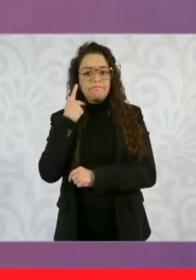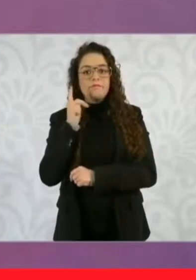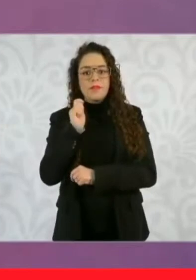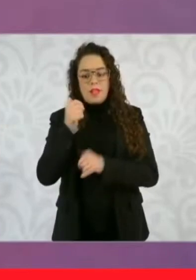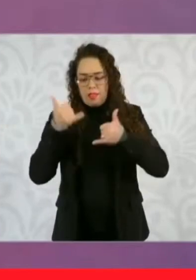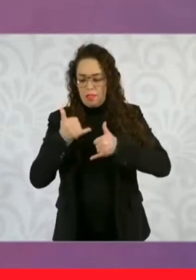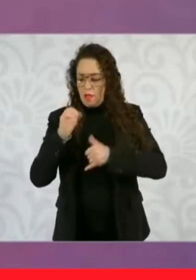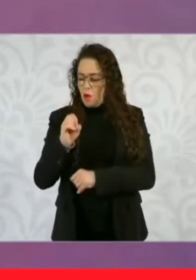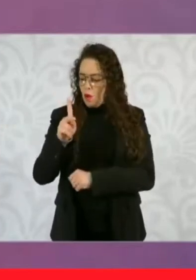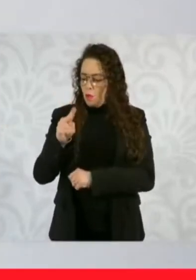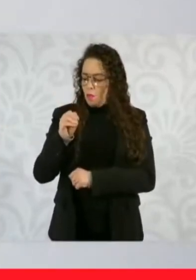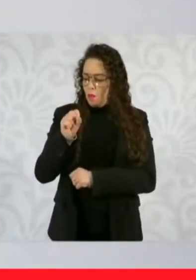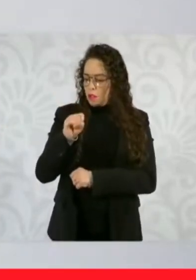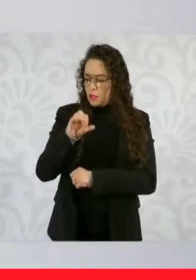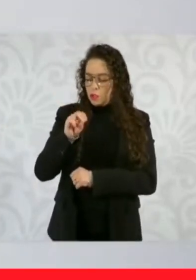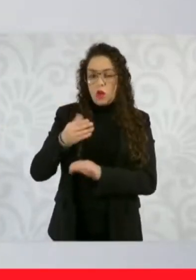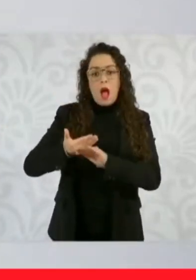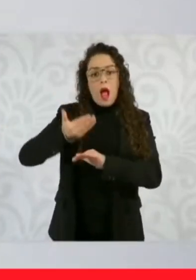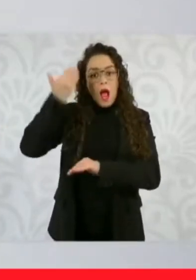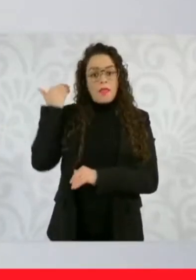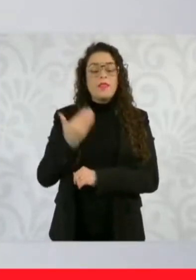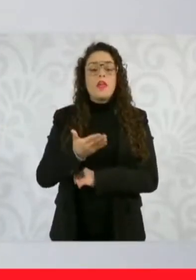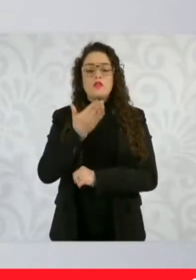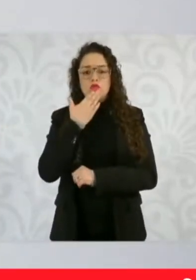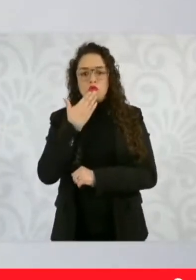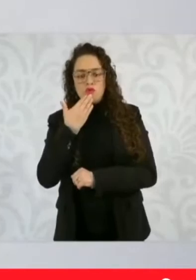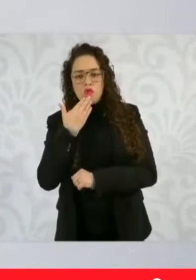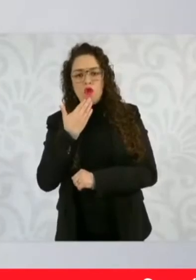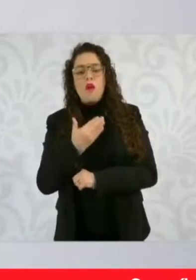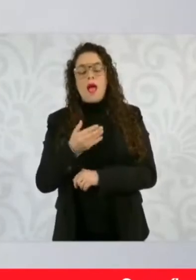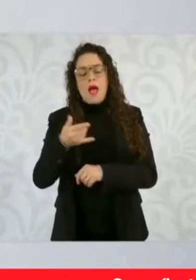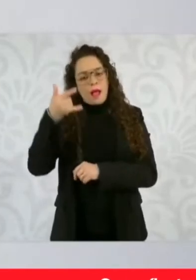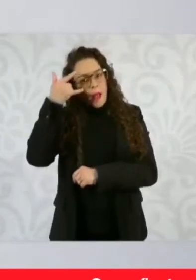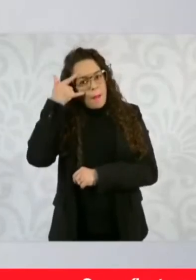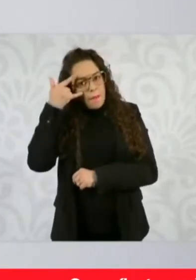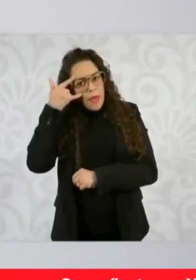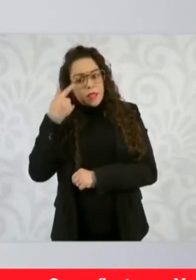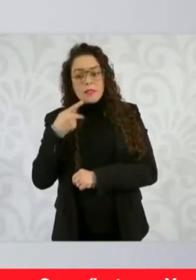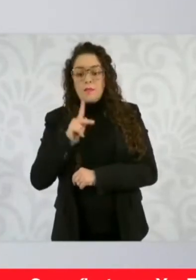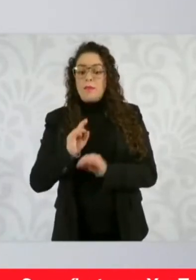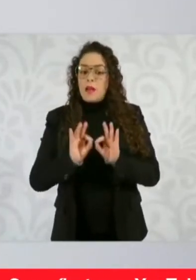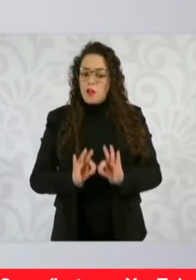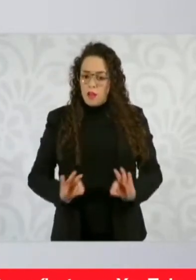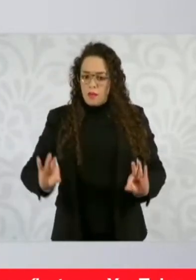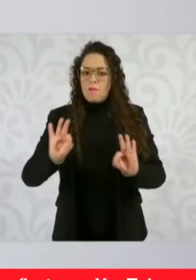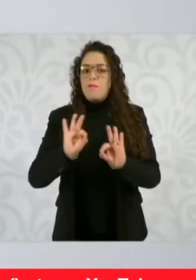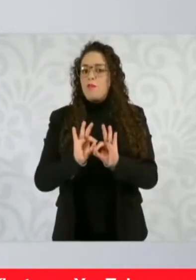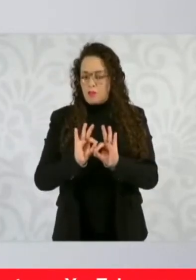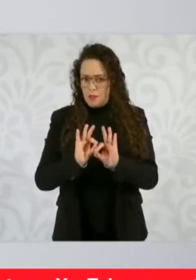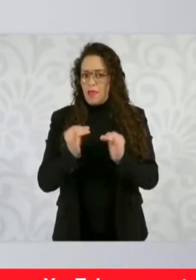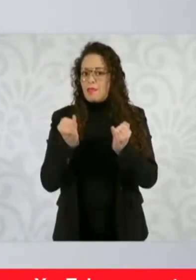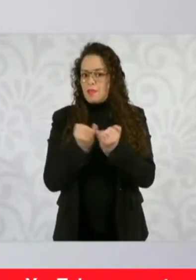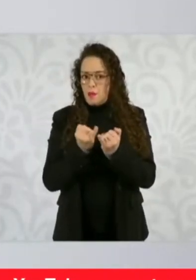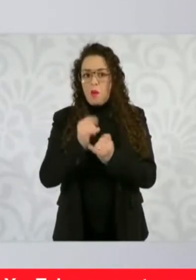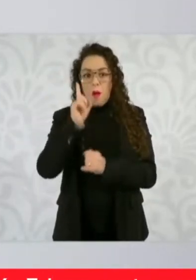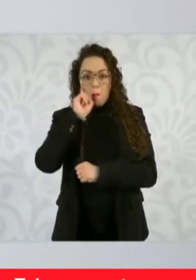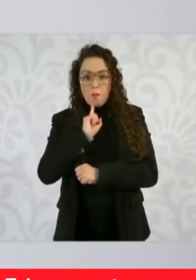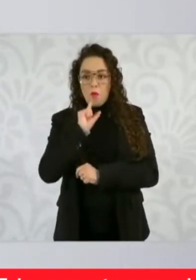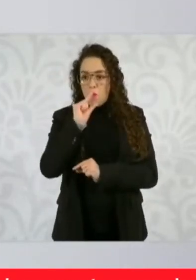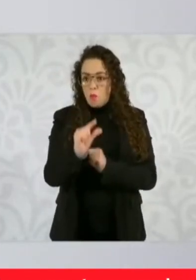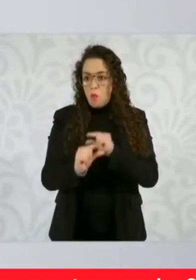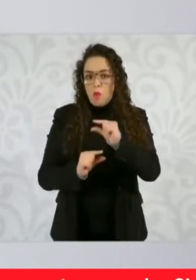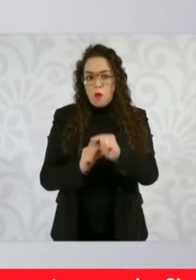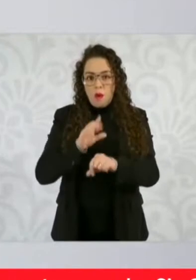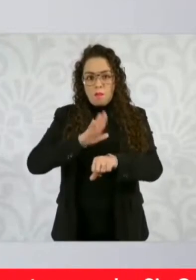sido antes por parte de Sonora y de Campeche, pero también es muy importante que mencionemos a estas mujeres que se fueron incorporando a